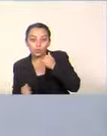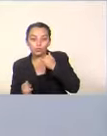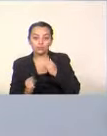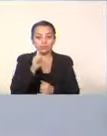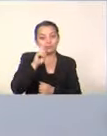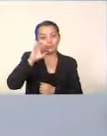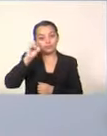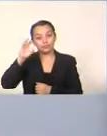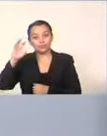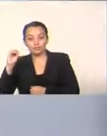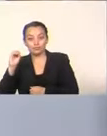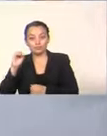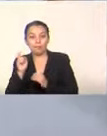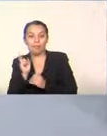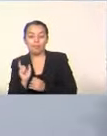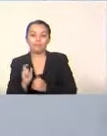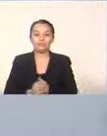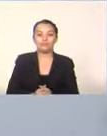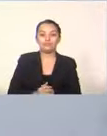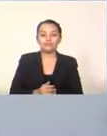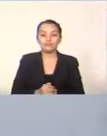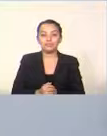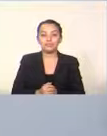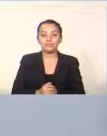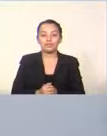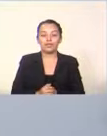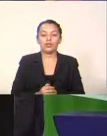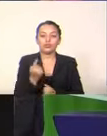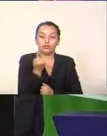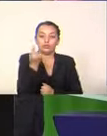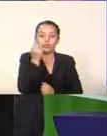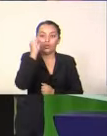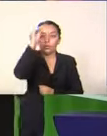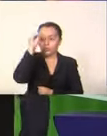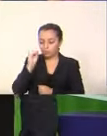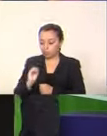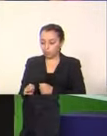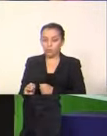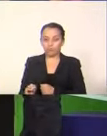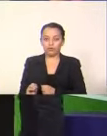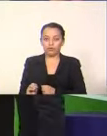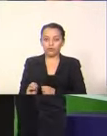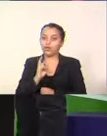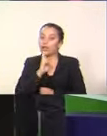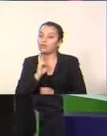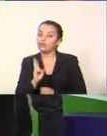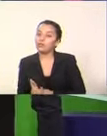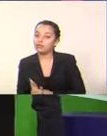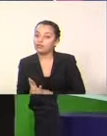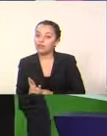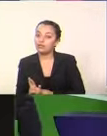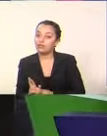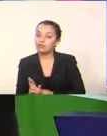el sustraendo solo bajamos el 3, ¿verdad? Entonces, ¿cuál es en este caso el resultado? Ah, la